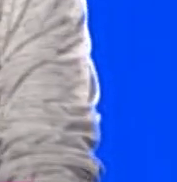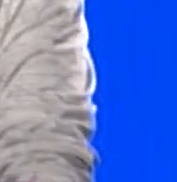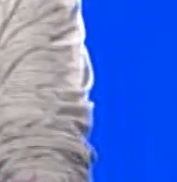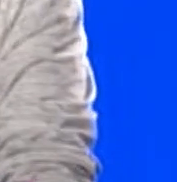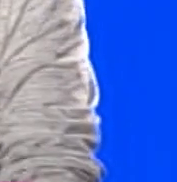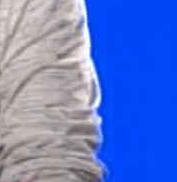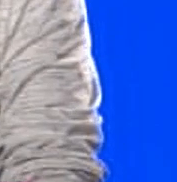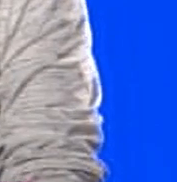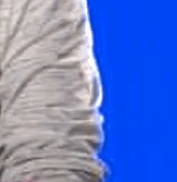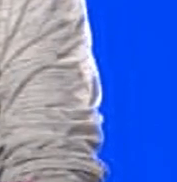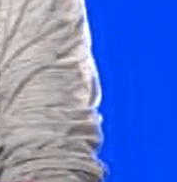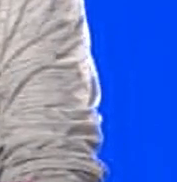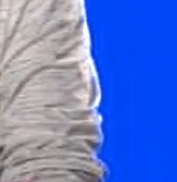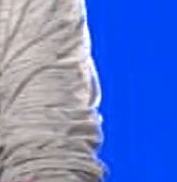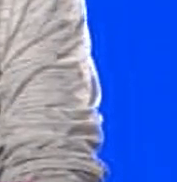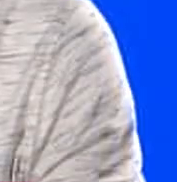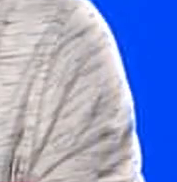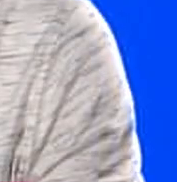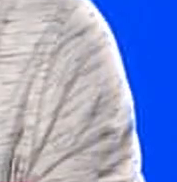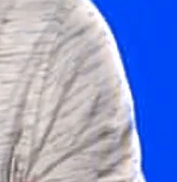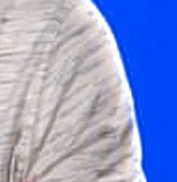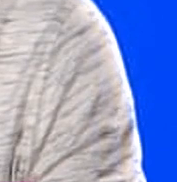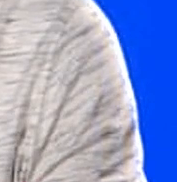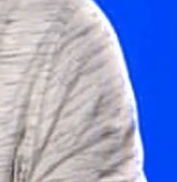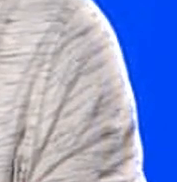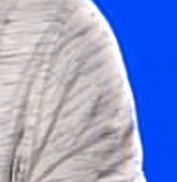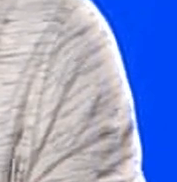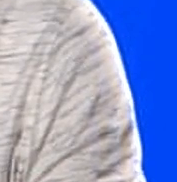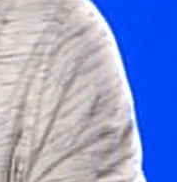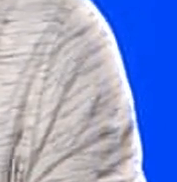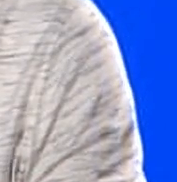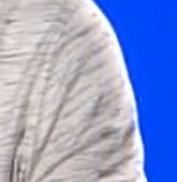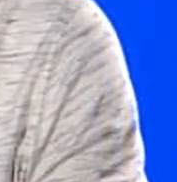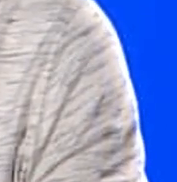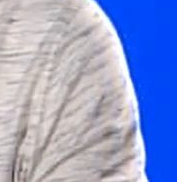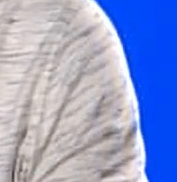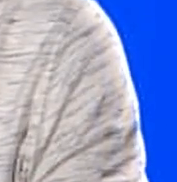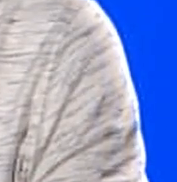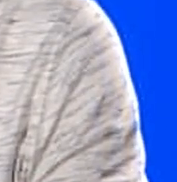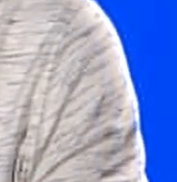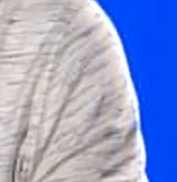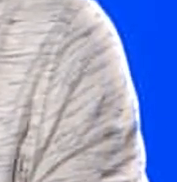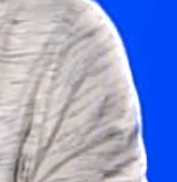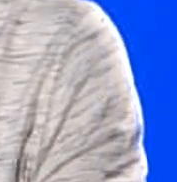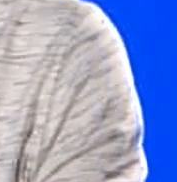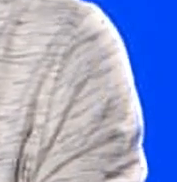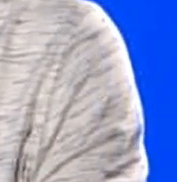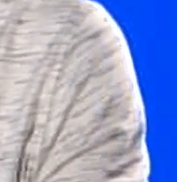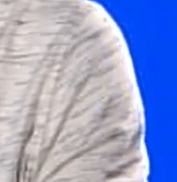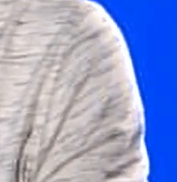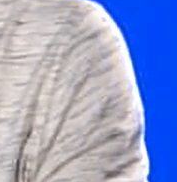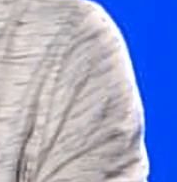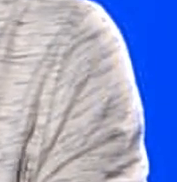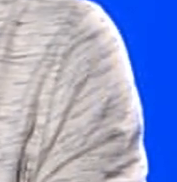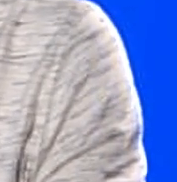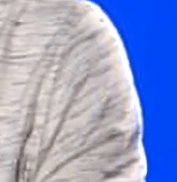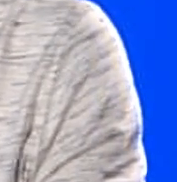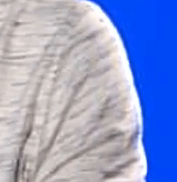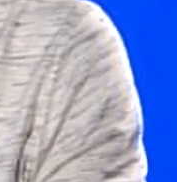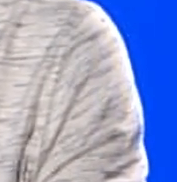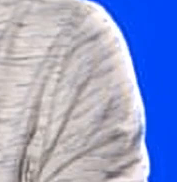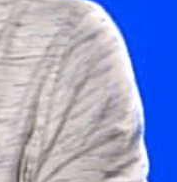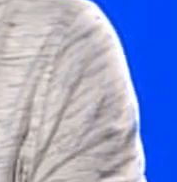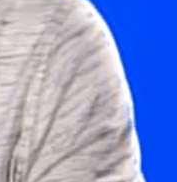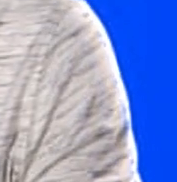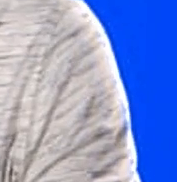Bienvenidos a otra edición más de Soluciones del 13. Hoy vamos a conocer los esfuerzos de la Municipalidad de Naranjo para saber las necesidades de su cantón a